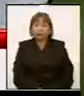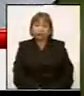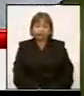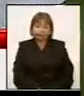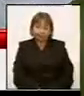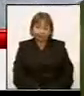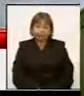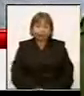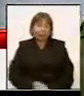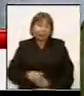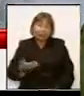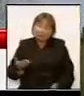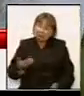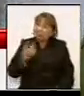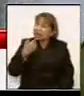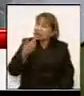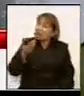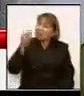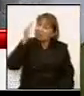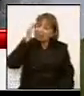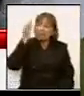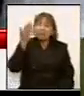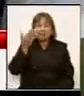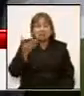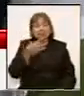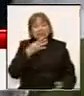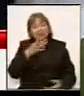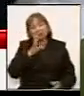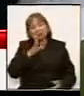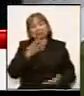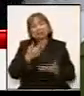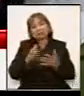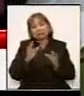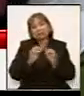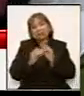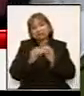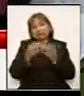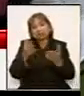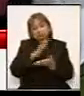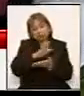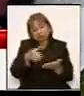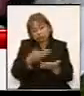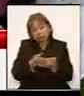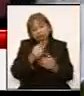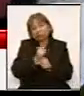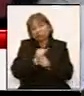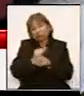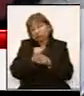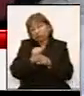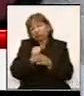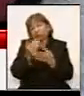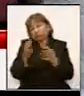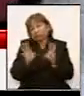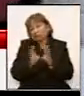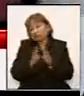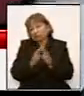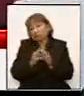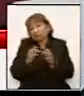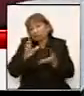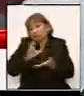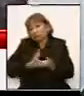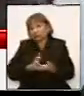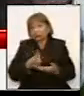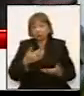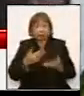versión del señor presidente donde ha mencionado ya hay una vez una tarea de todos nosotros para poder reunirnos en la ciudad de Lima,